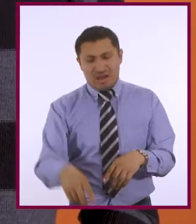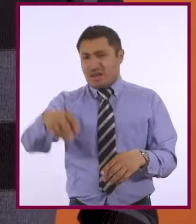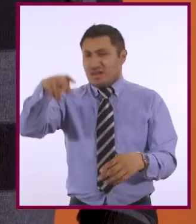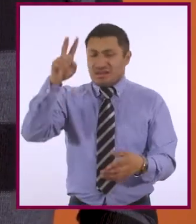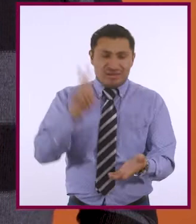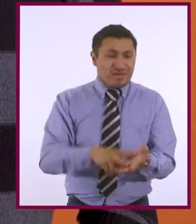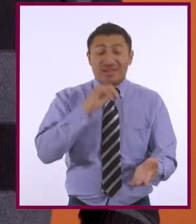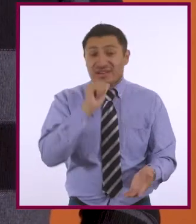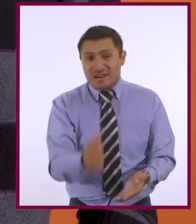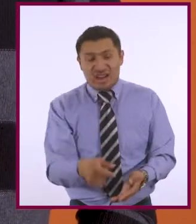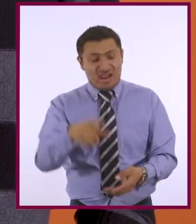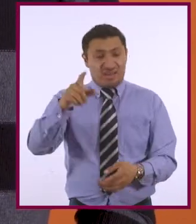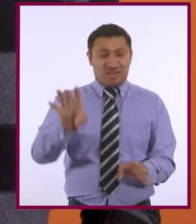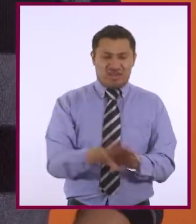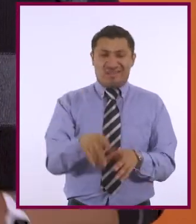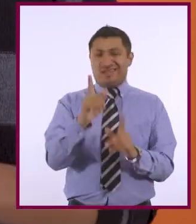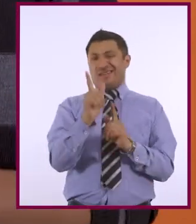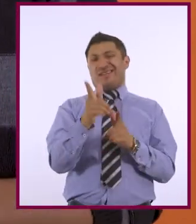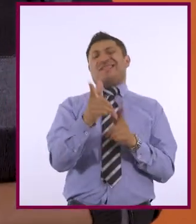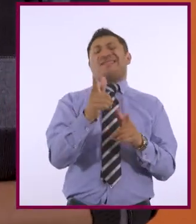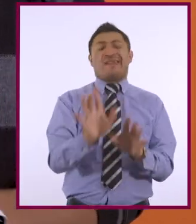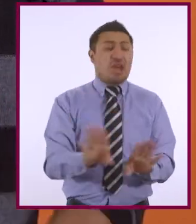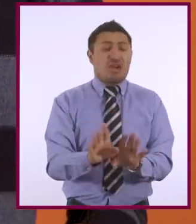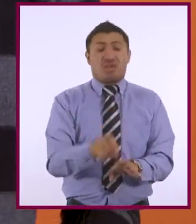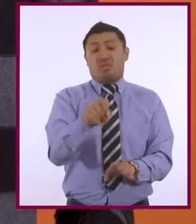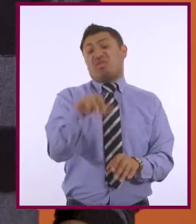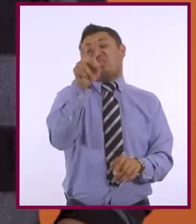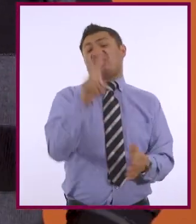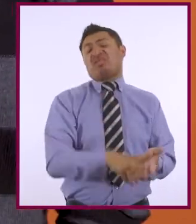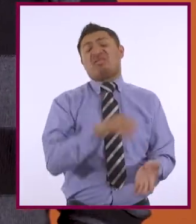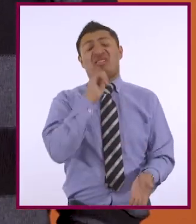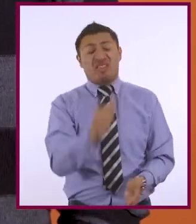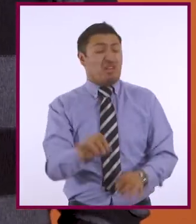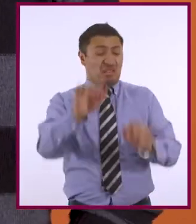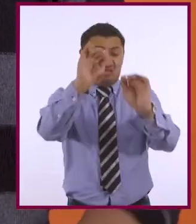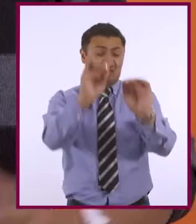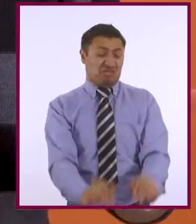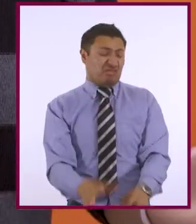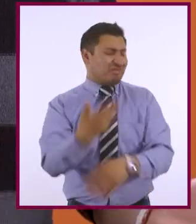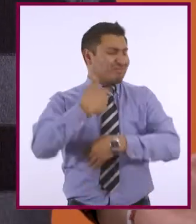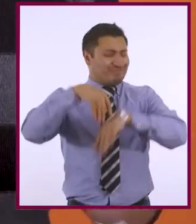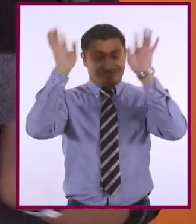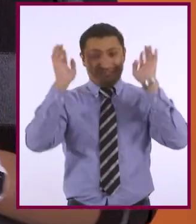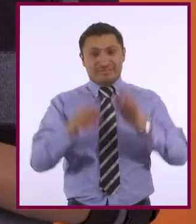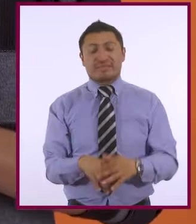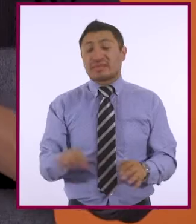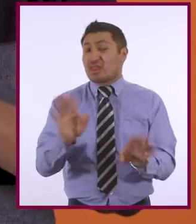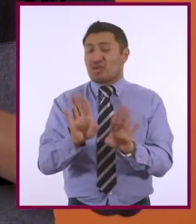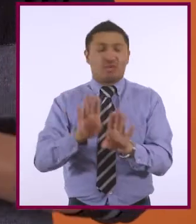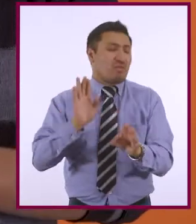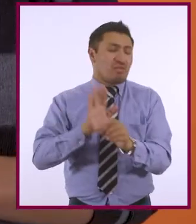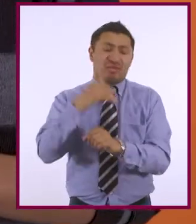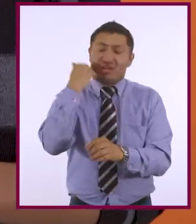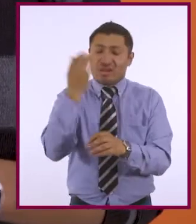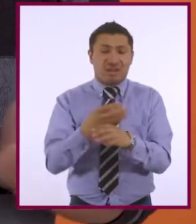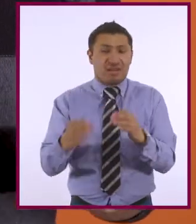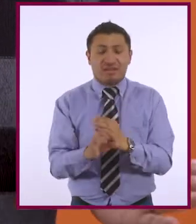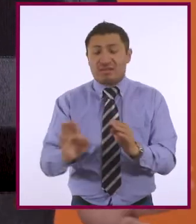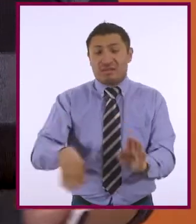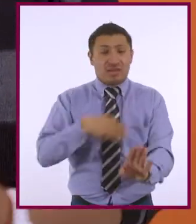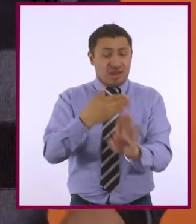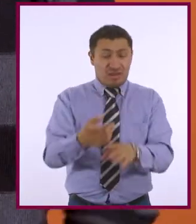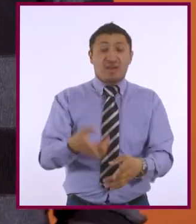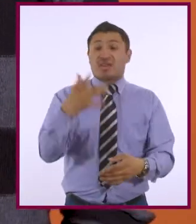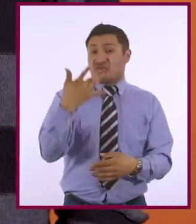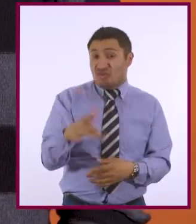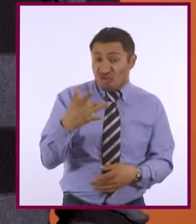estigmatizante, ridiculizador o que menosprecie a una niña, niño y adolescente, así como cualquier acto que tenga como objetivo provocar